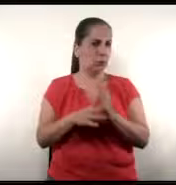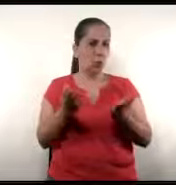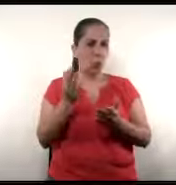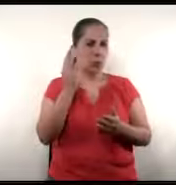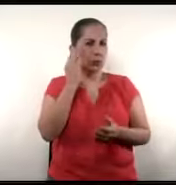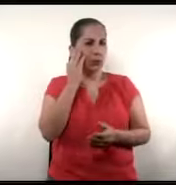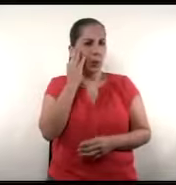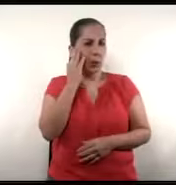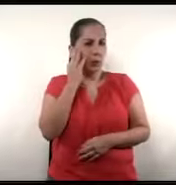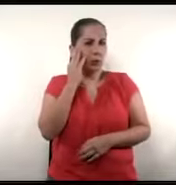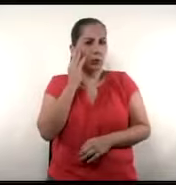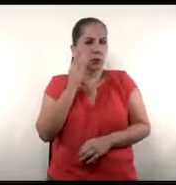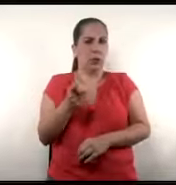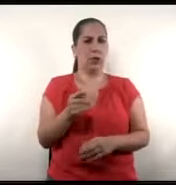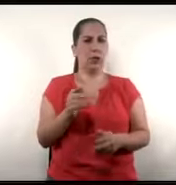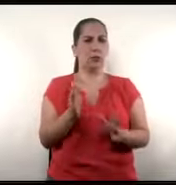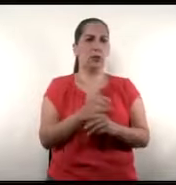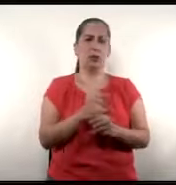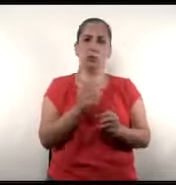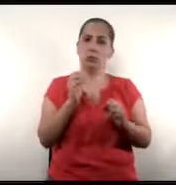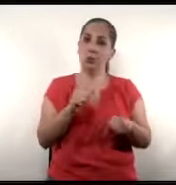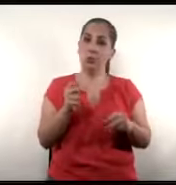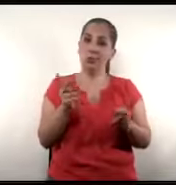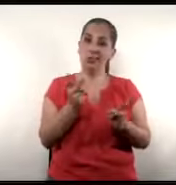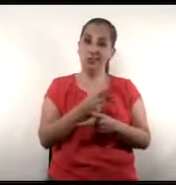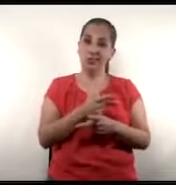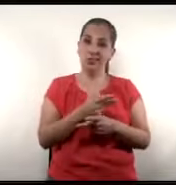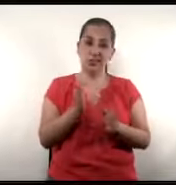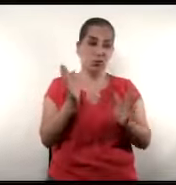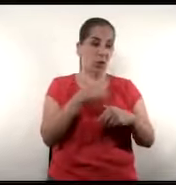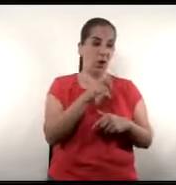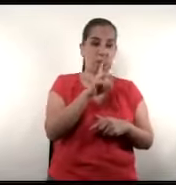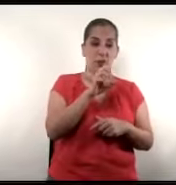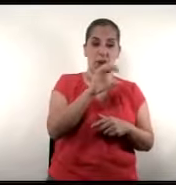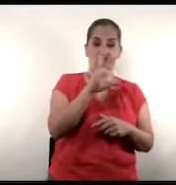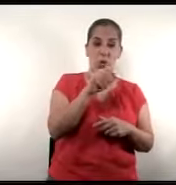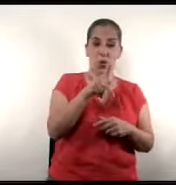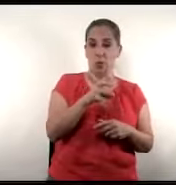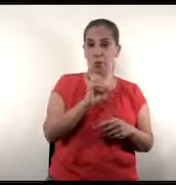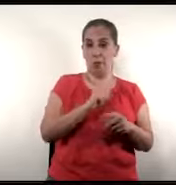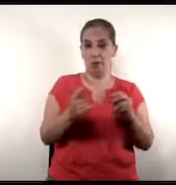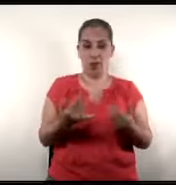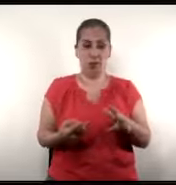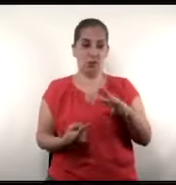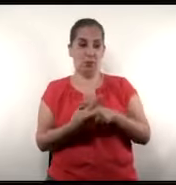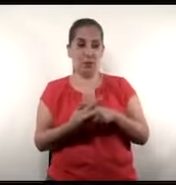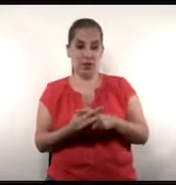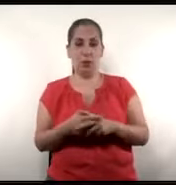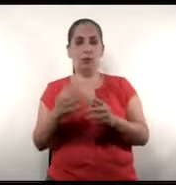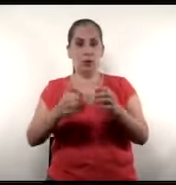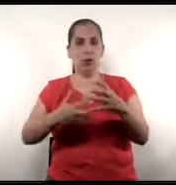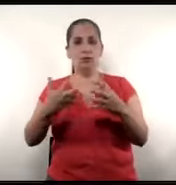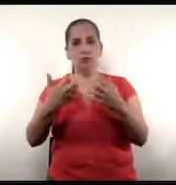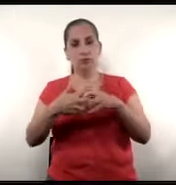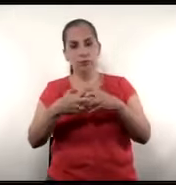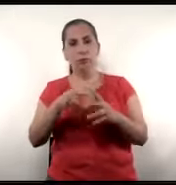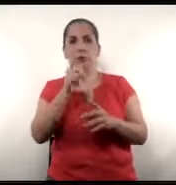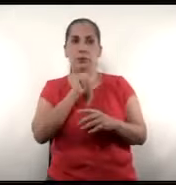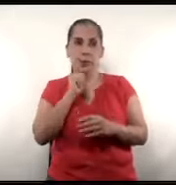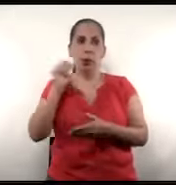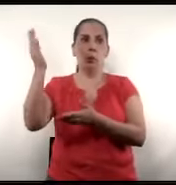terminemos, bueno, haciéndolo peor. Si no tenemos Recope, pero ya nos están aplicando una empresa privada, porque es la que trae